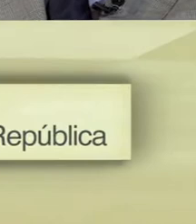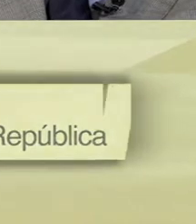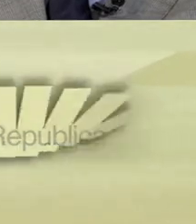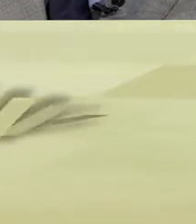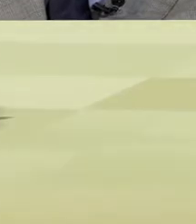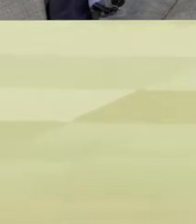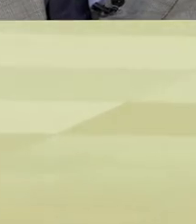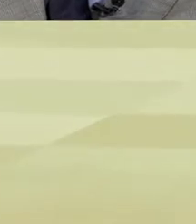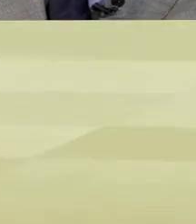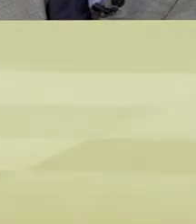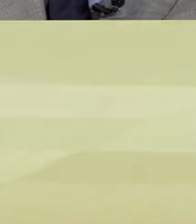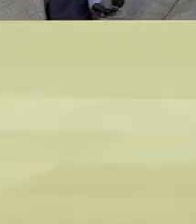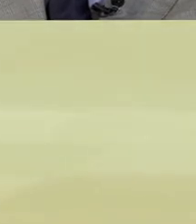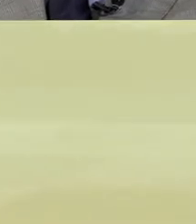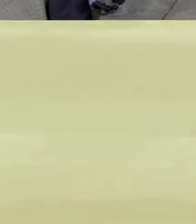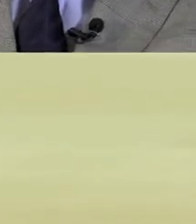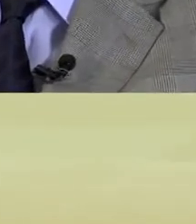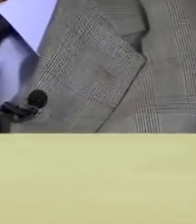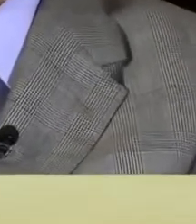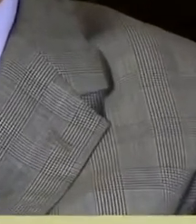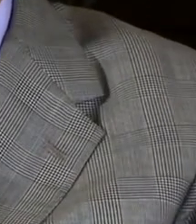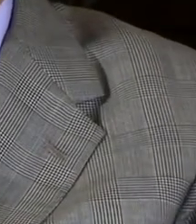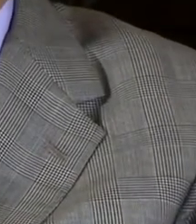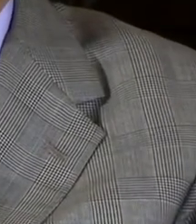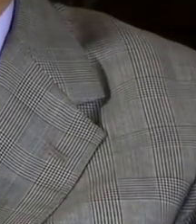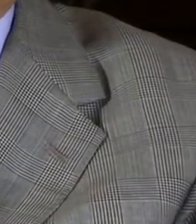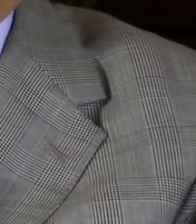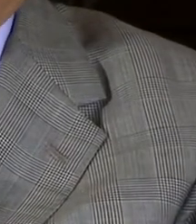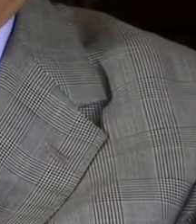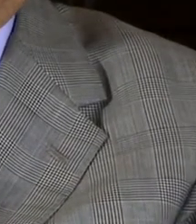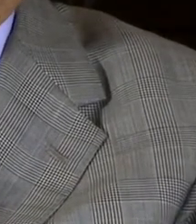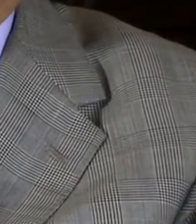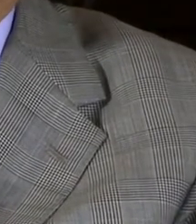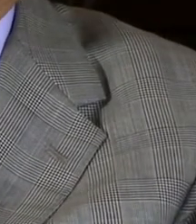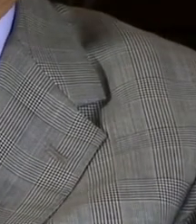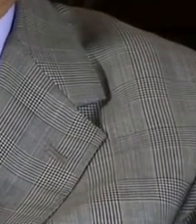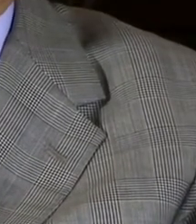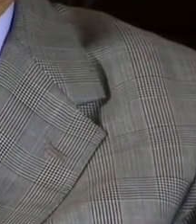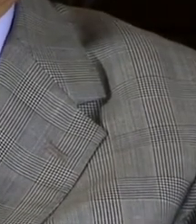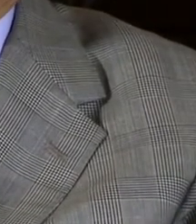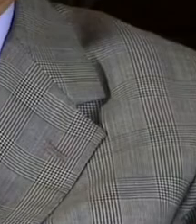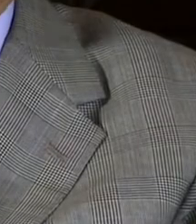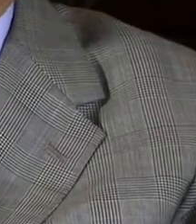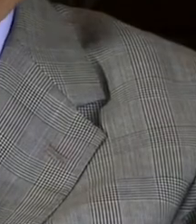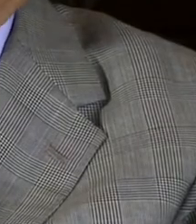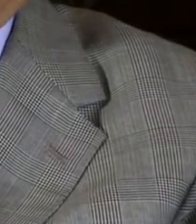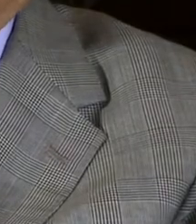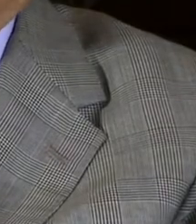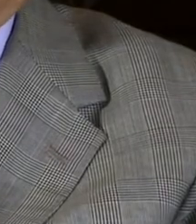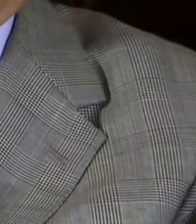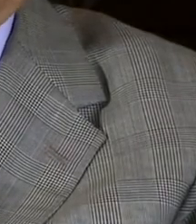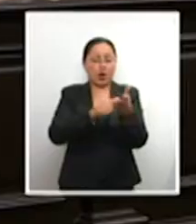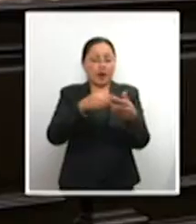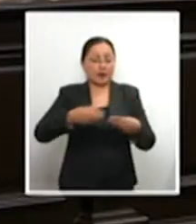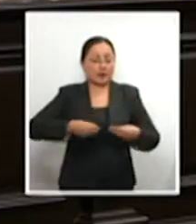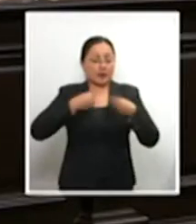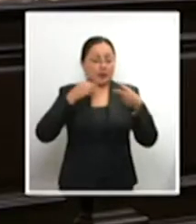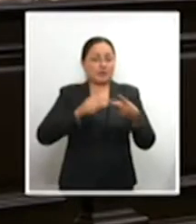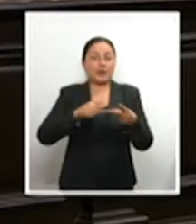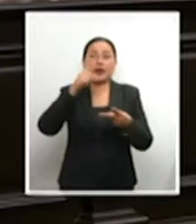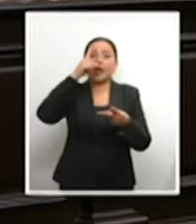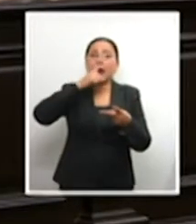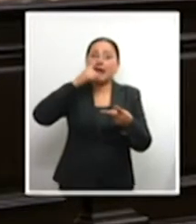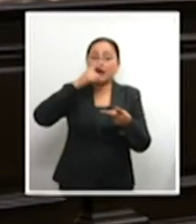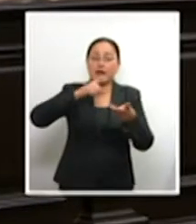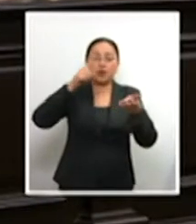de diferentes organismos que pudieran preservar institucionalmente el ejercicio de esos derechos. El